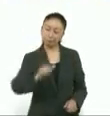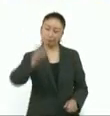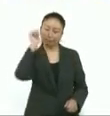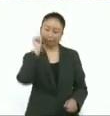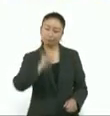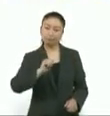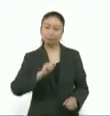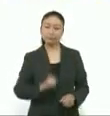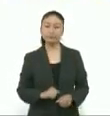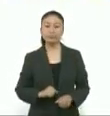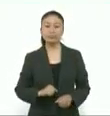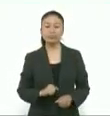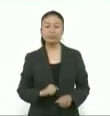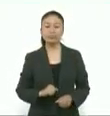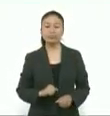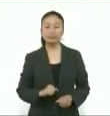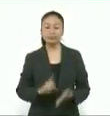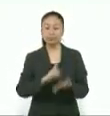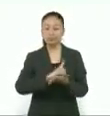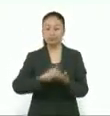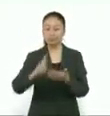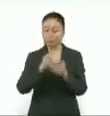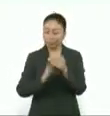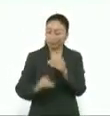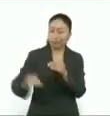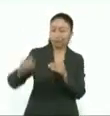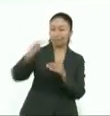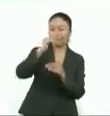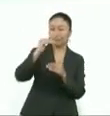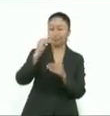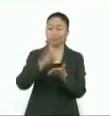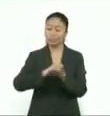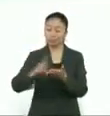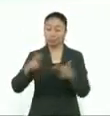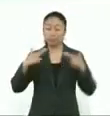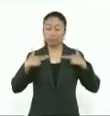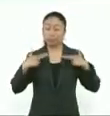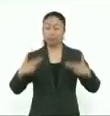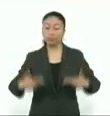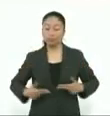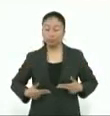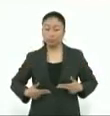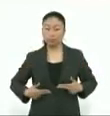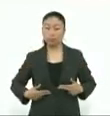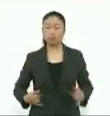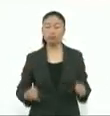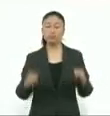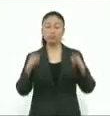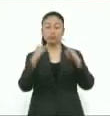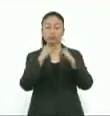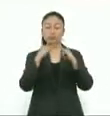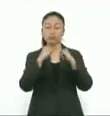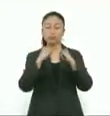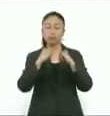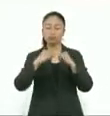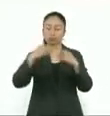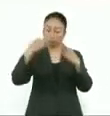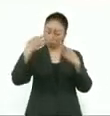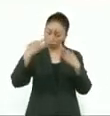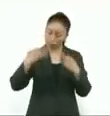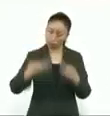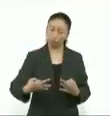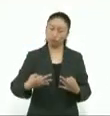garantizar la progresividad de los derechos humanos, brindar a las instituciones de un marco legal competente